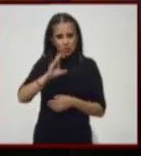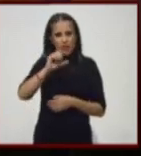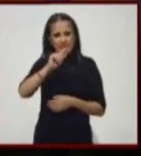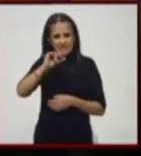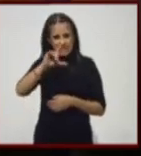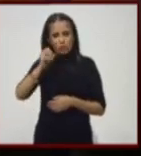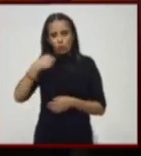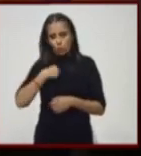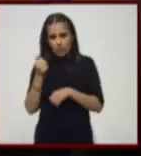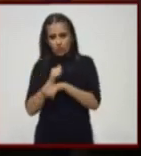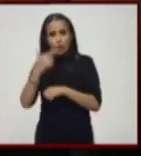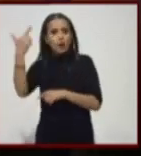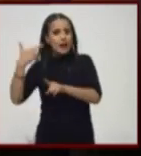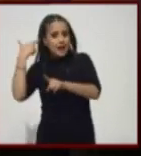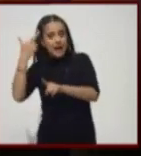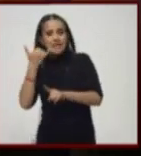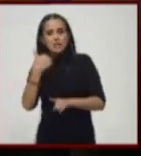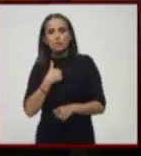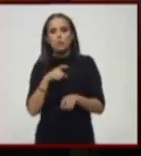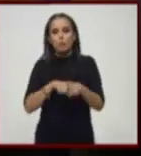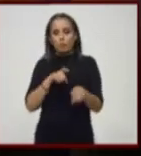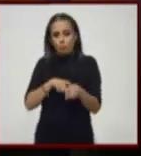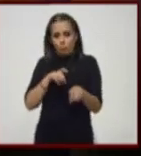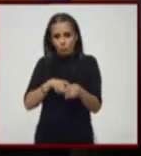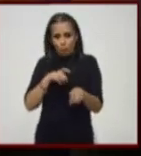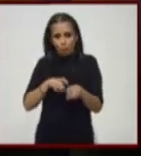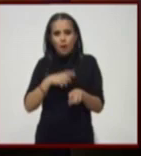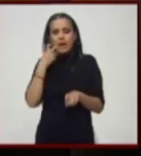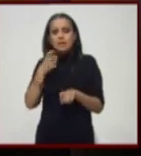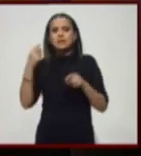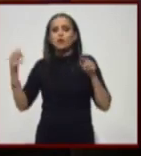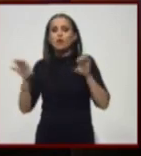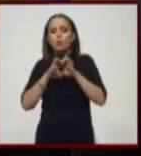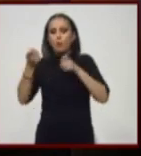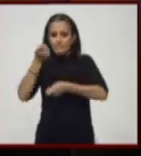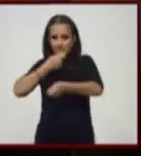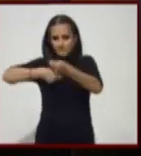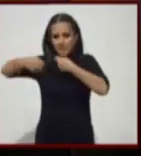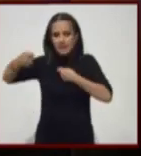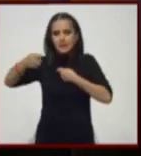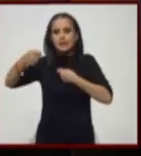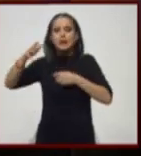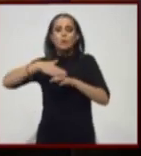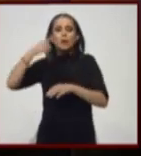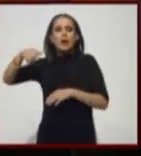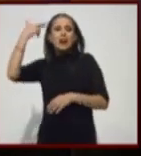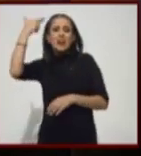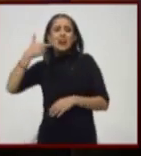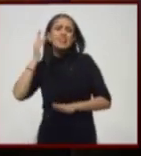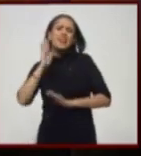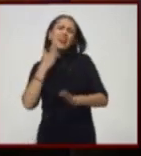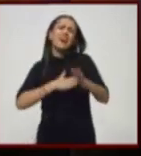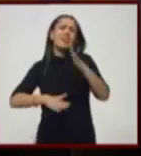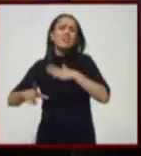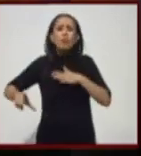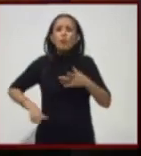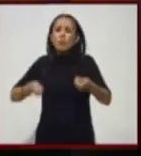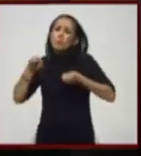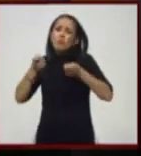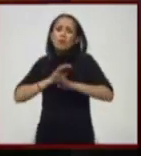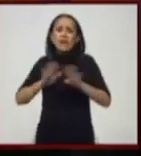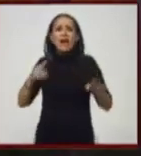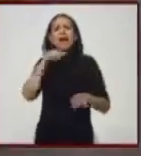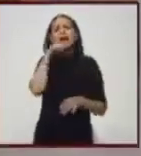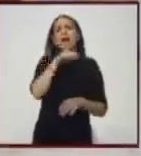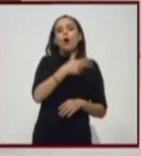yo un rey y un bufón que intercambian sus roles porque un rey está cansado de gobernar el bufón